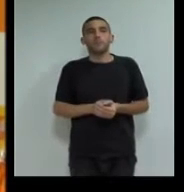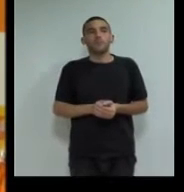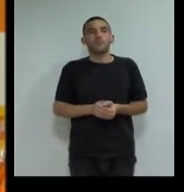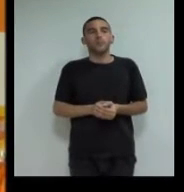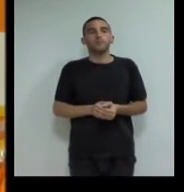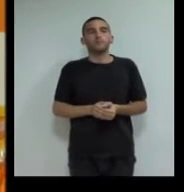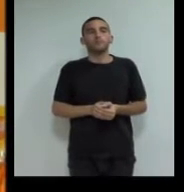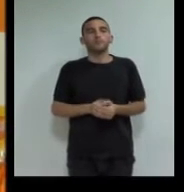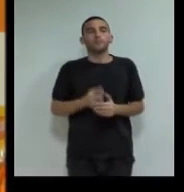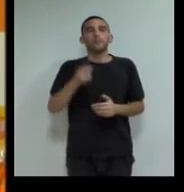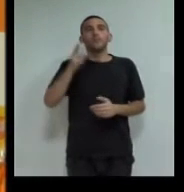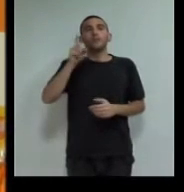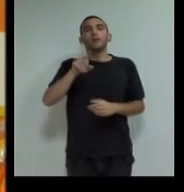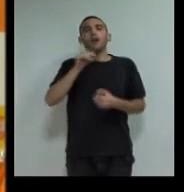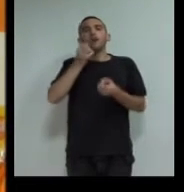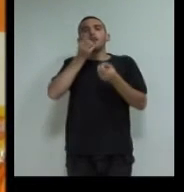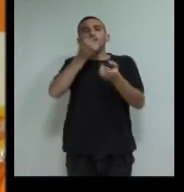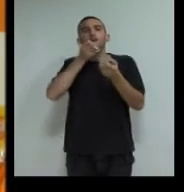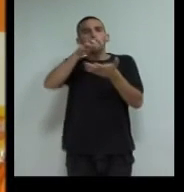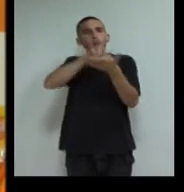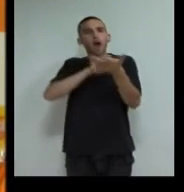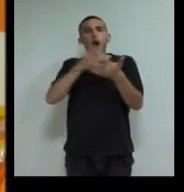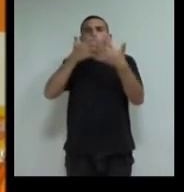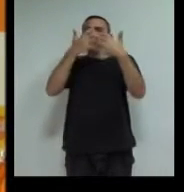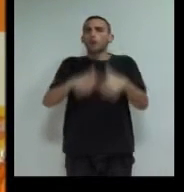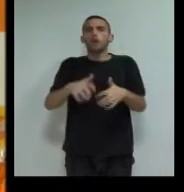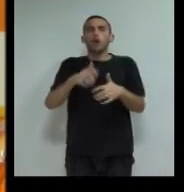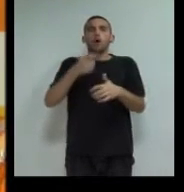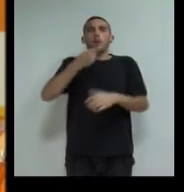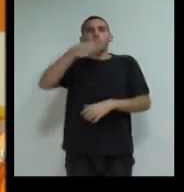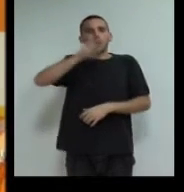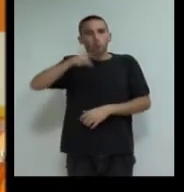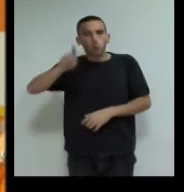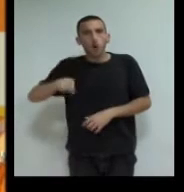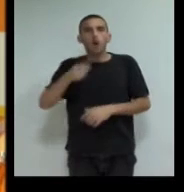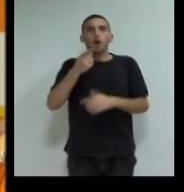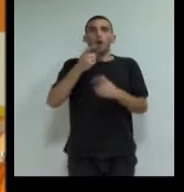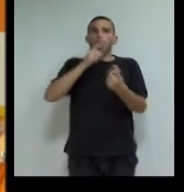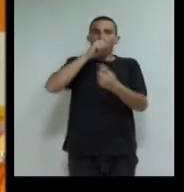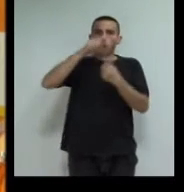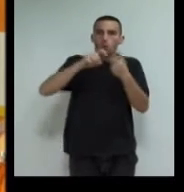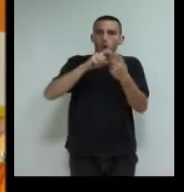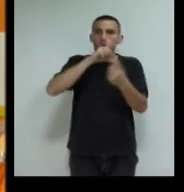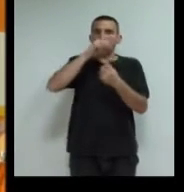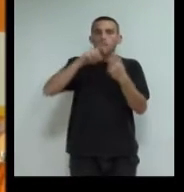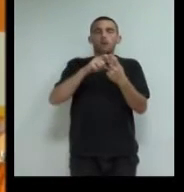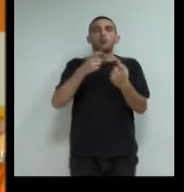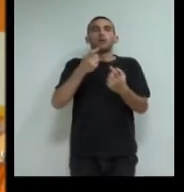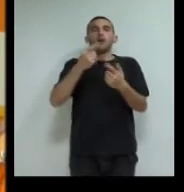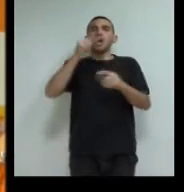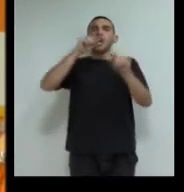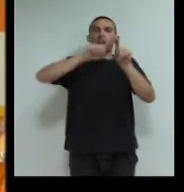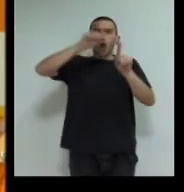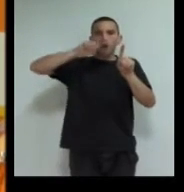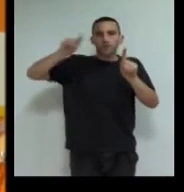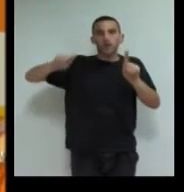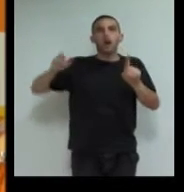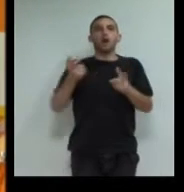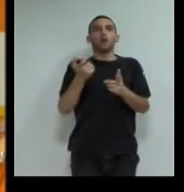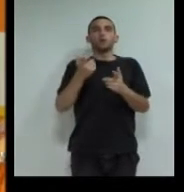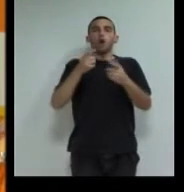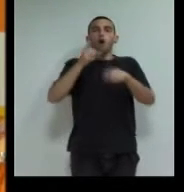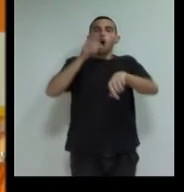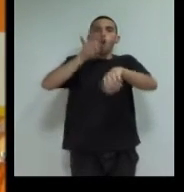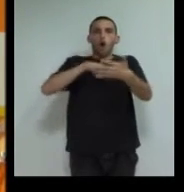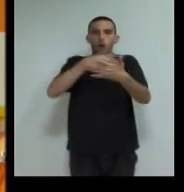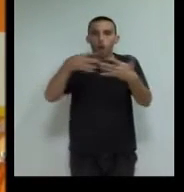También emite informes automáticos tanto mensuales como anuales, con gráficas, horarios de máximo